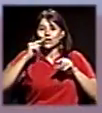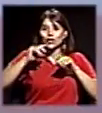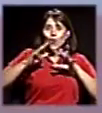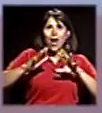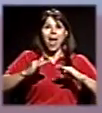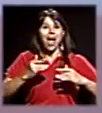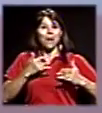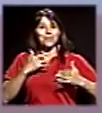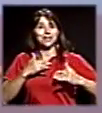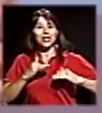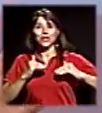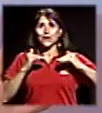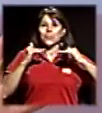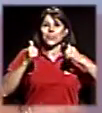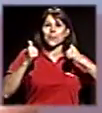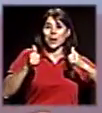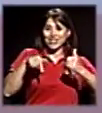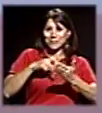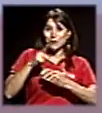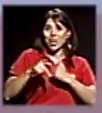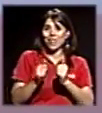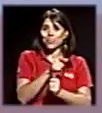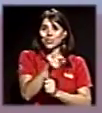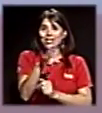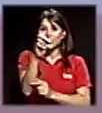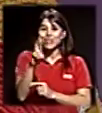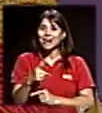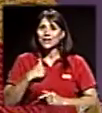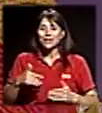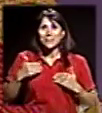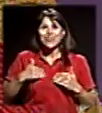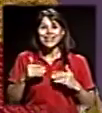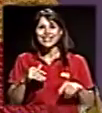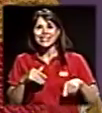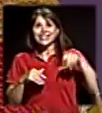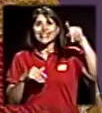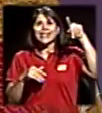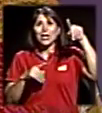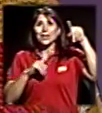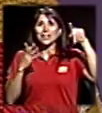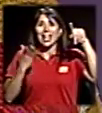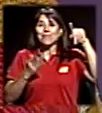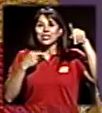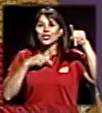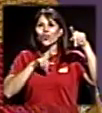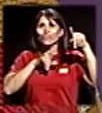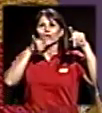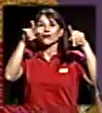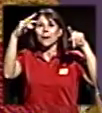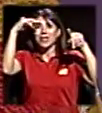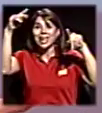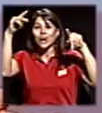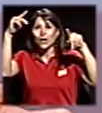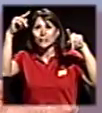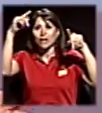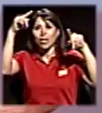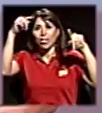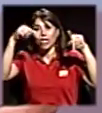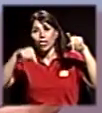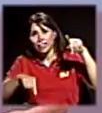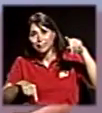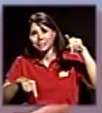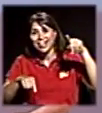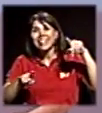programa con ustedes en Costa Rica estoy feliz pero quizá llegando a México haya una bajada no es decir me toque una una cantidad de cosas